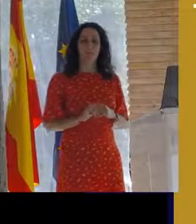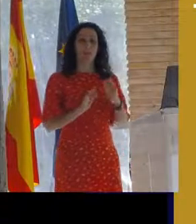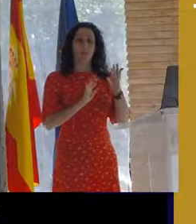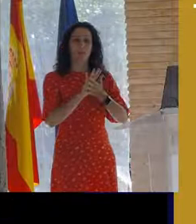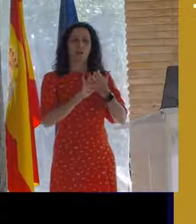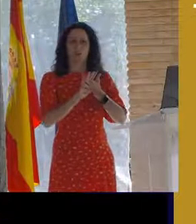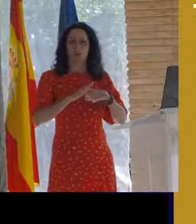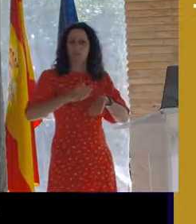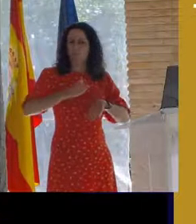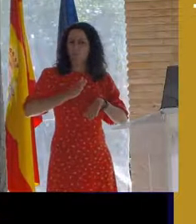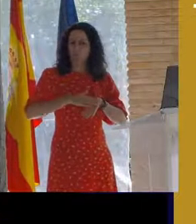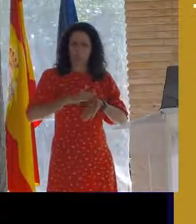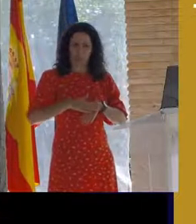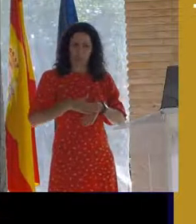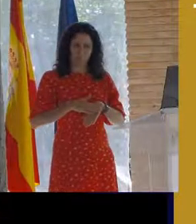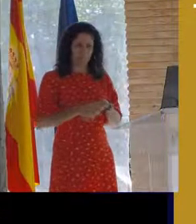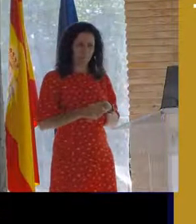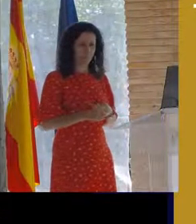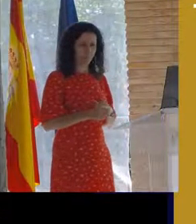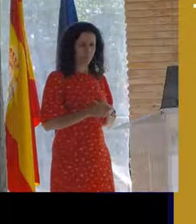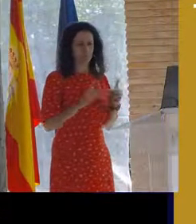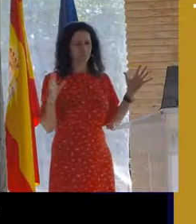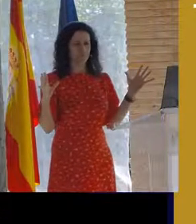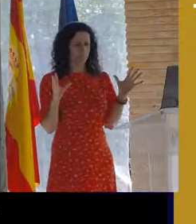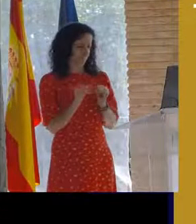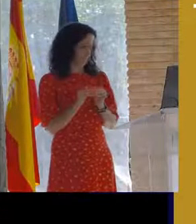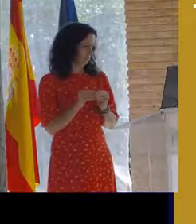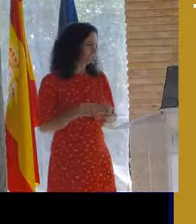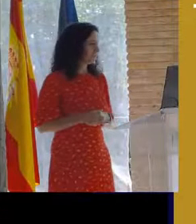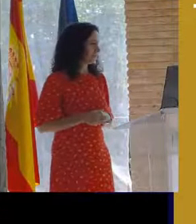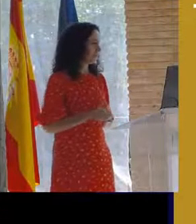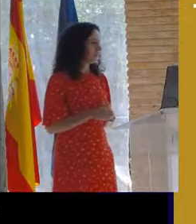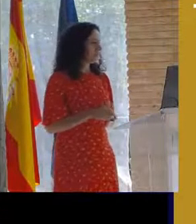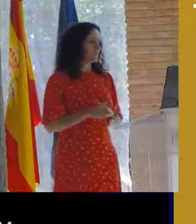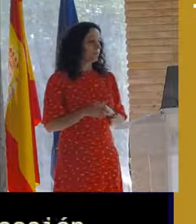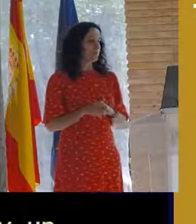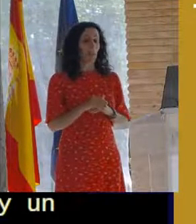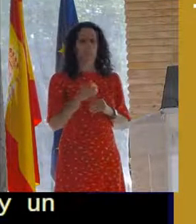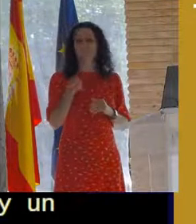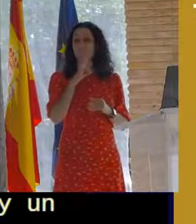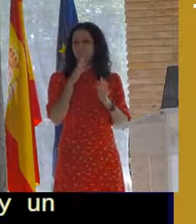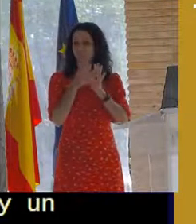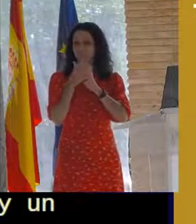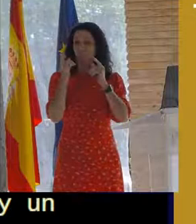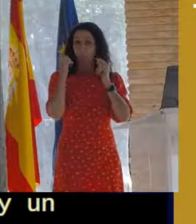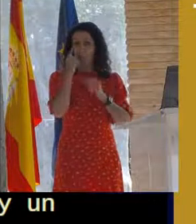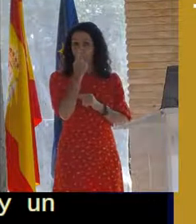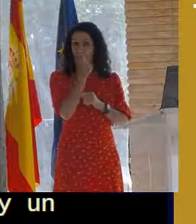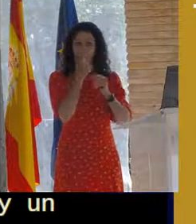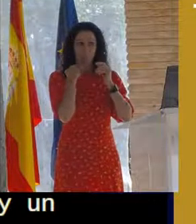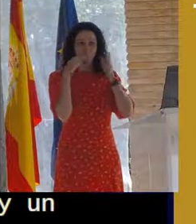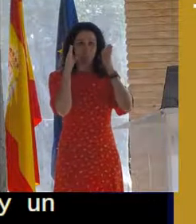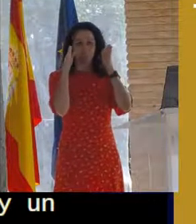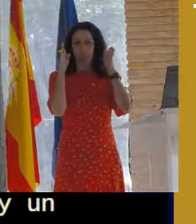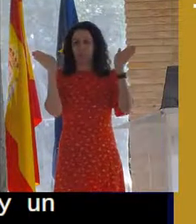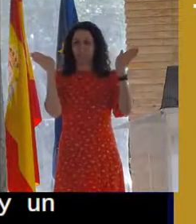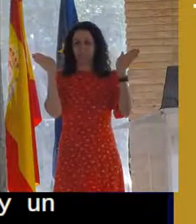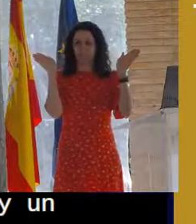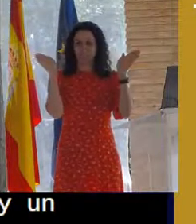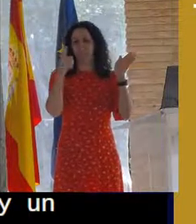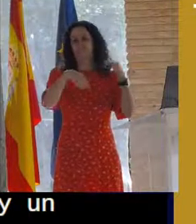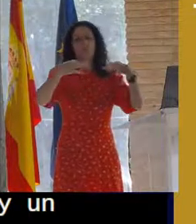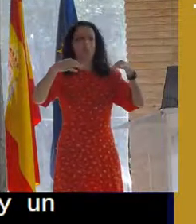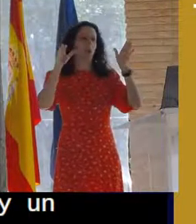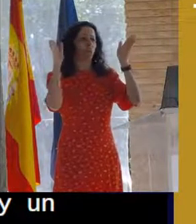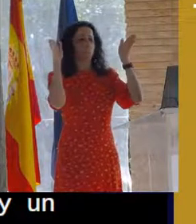oral la lengua de signos el el Por qué usarla por decirlo así un pequeño resumen por ejemplo